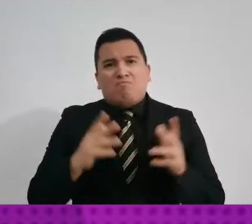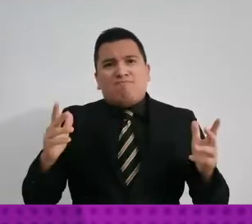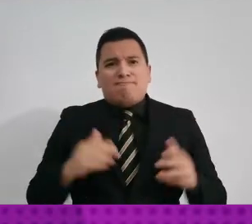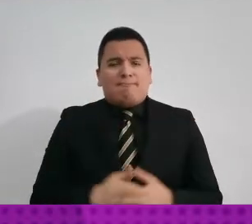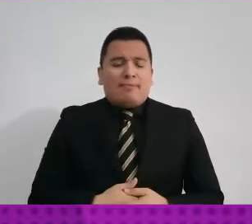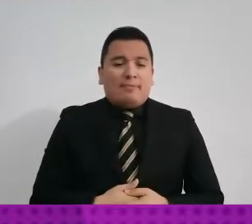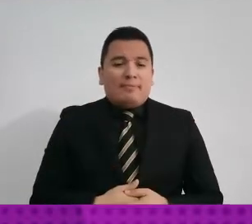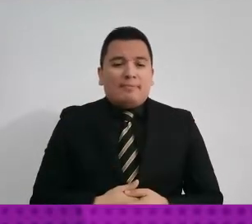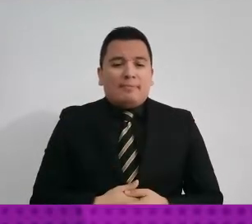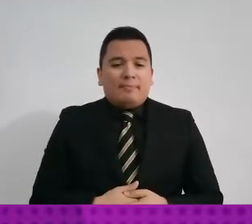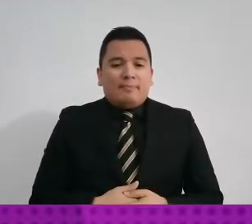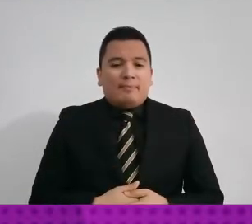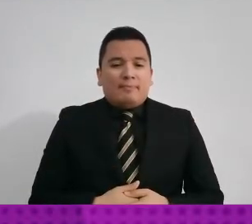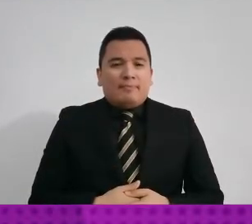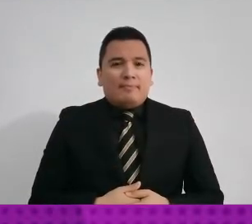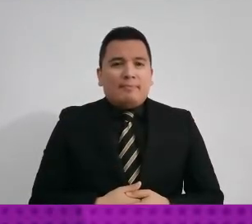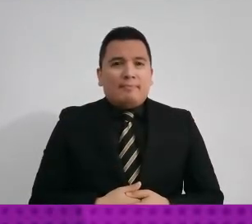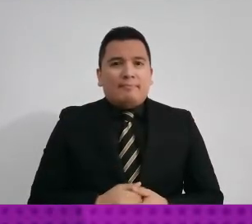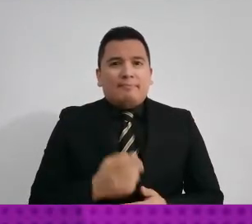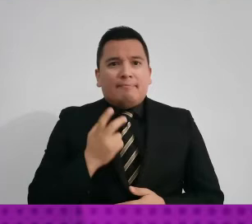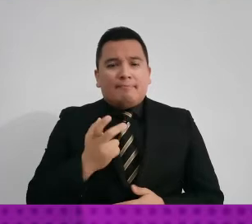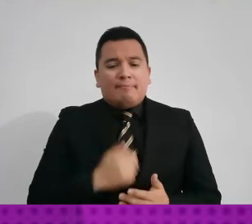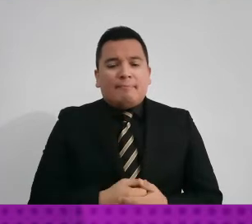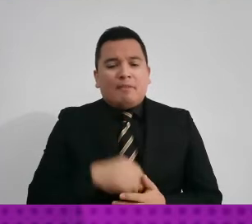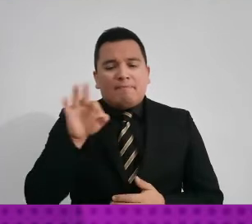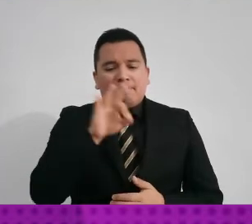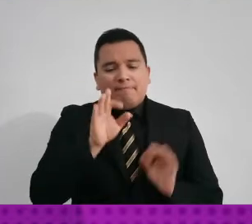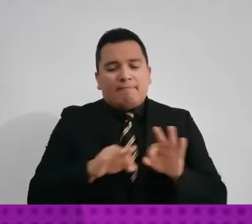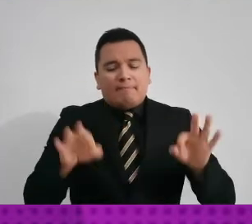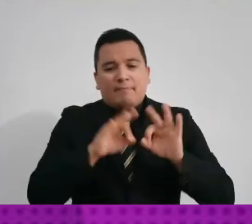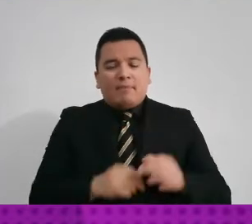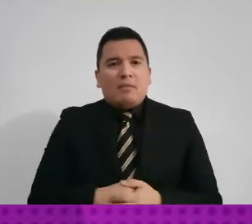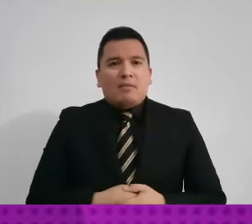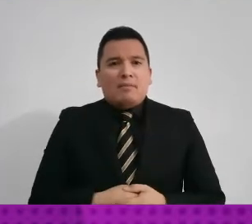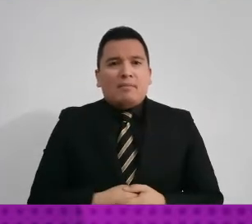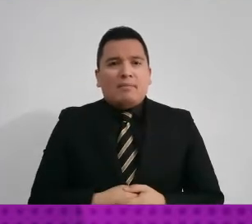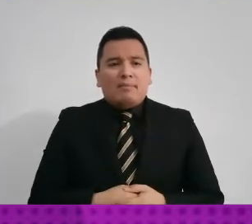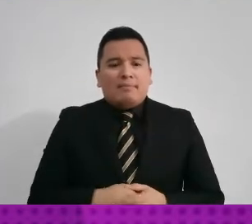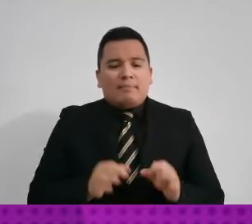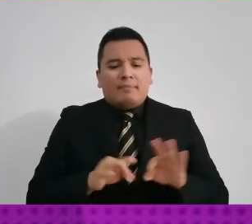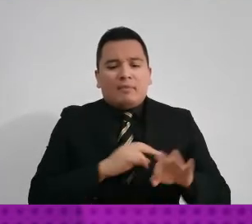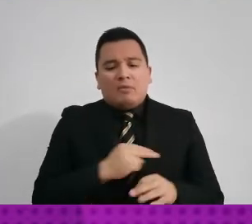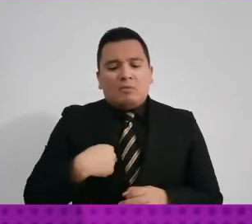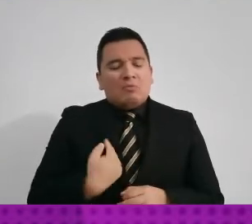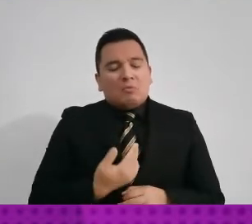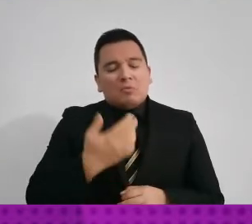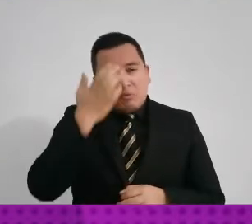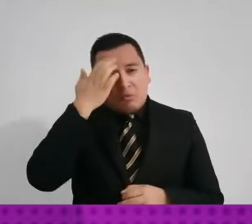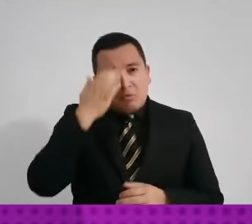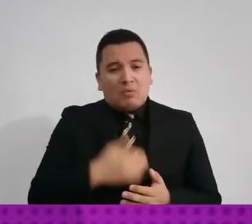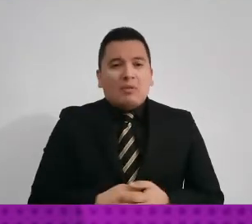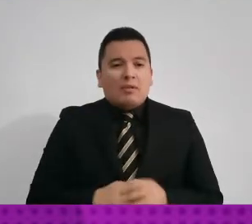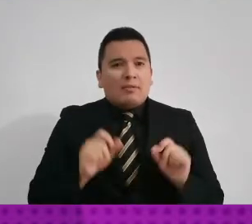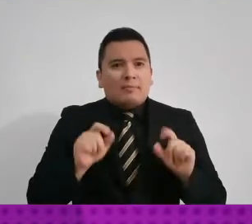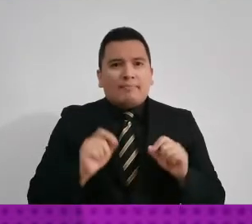grande de la historia en nuestro país. Entonces, por eso es una fecha muy importante que vale la pena resaltar.